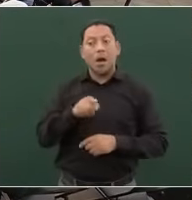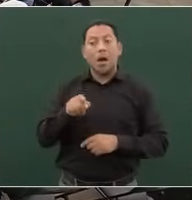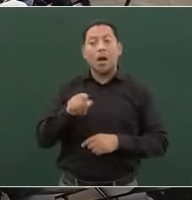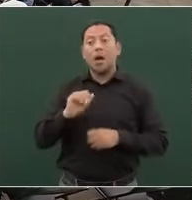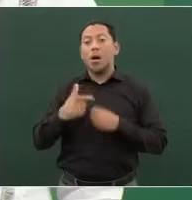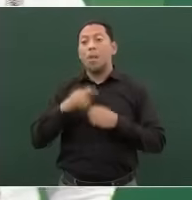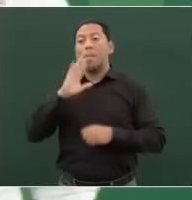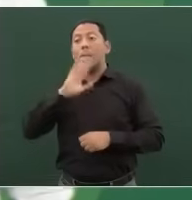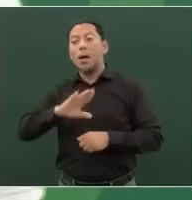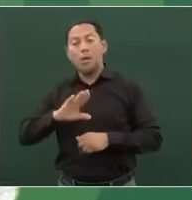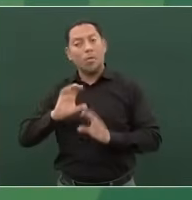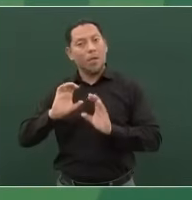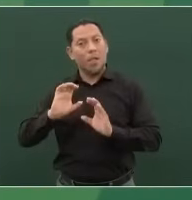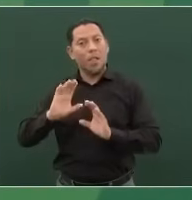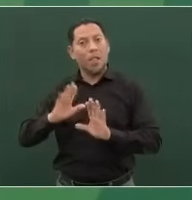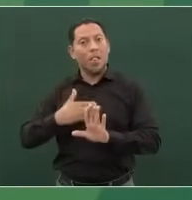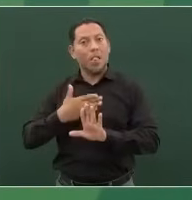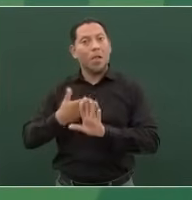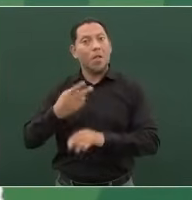ahí te voy.